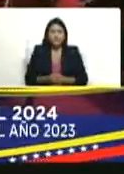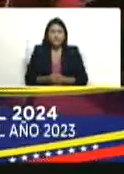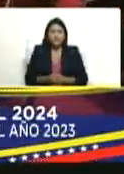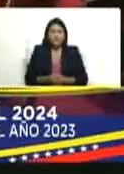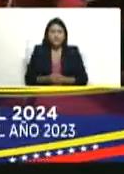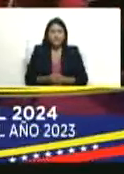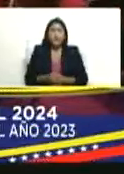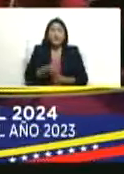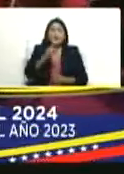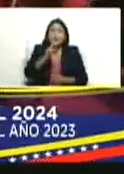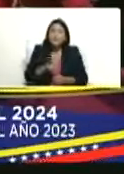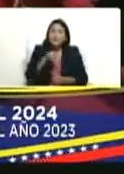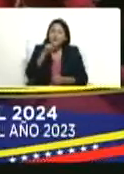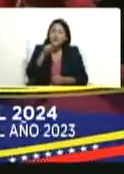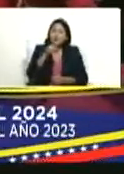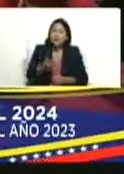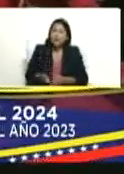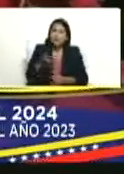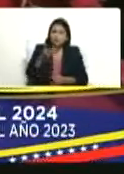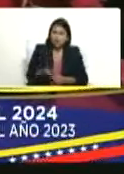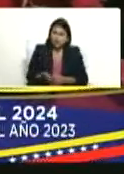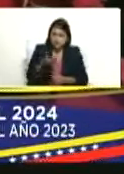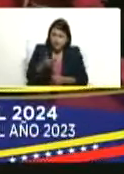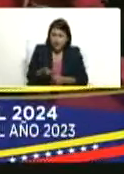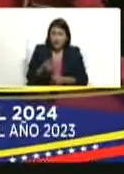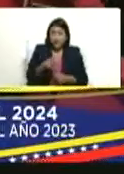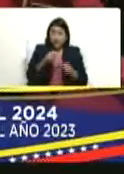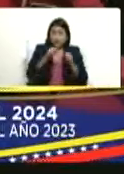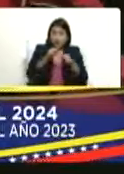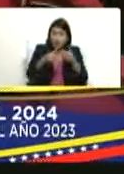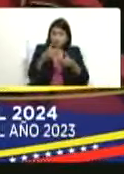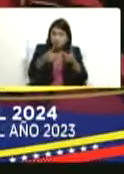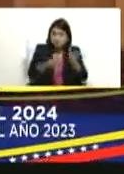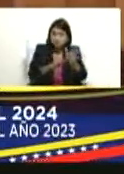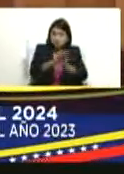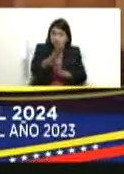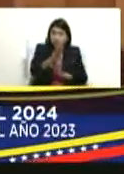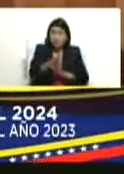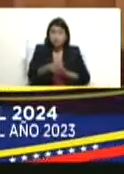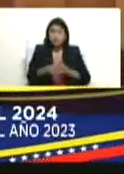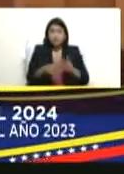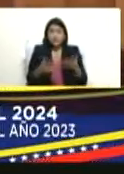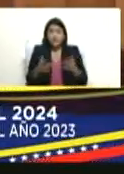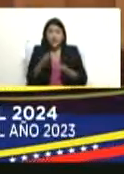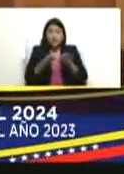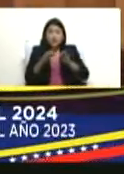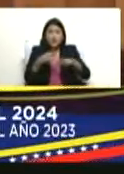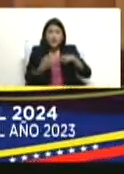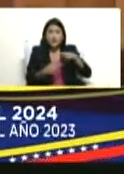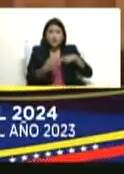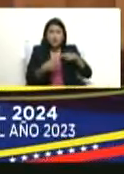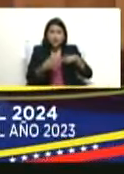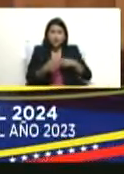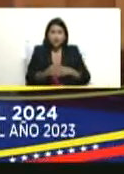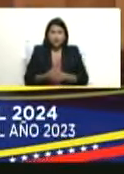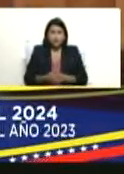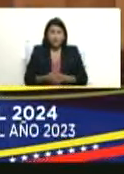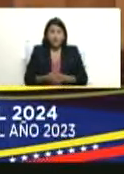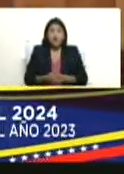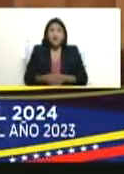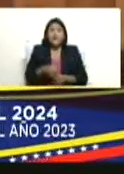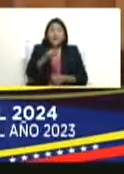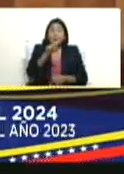es importante seguir avanzando en el tema de la revolución de justicia, en esa dirección.